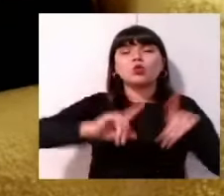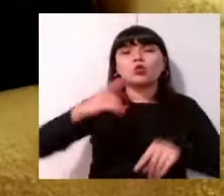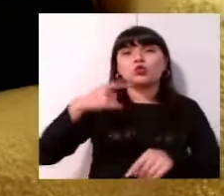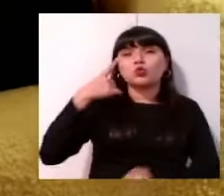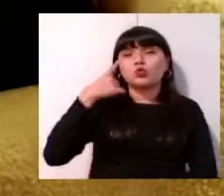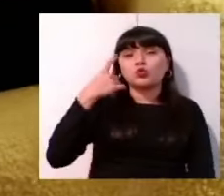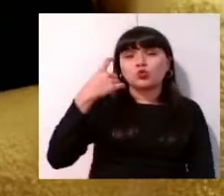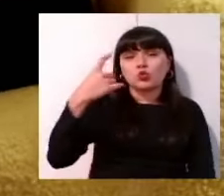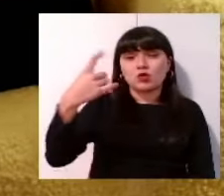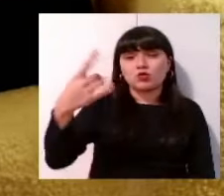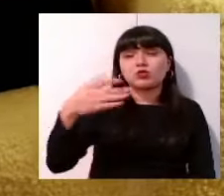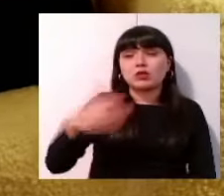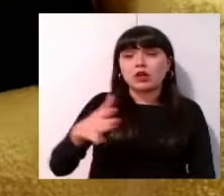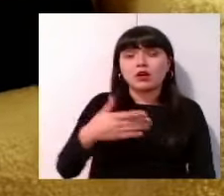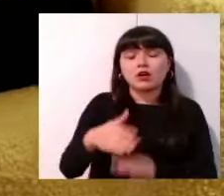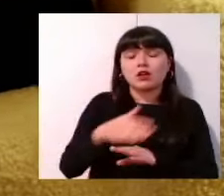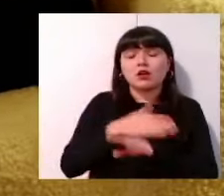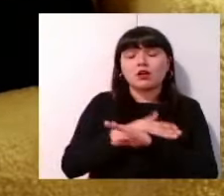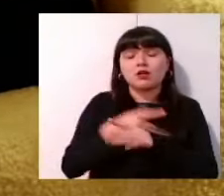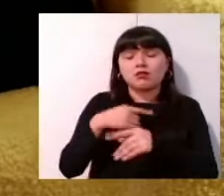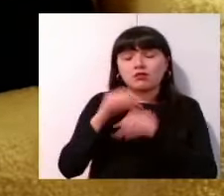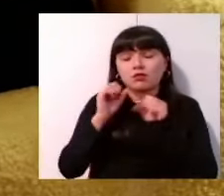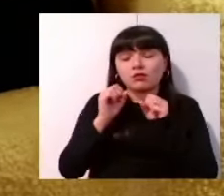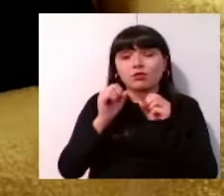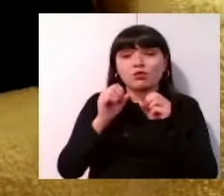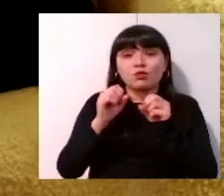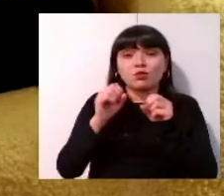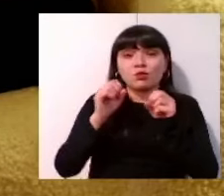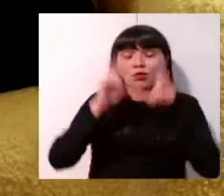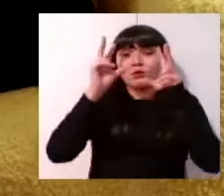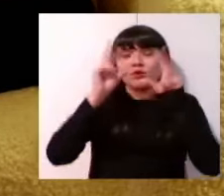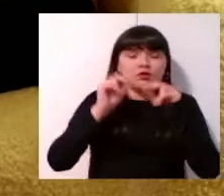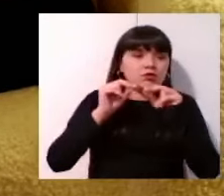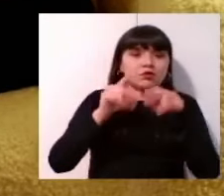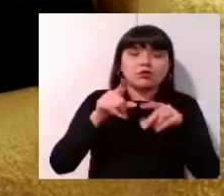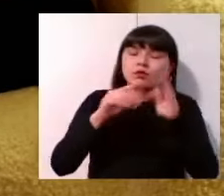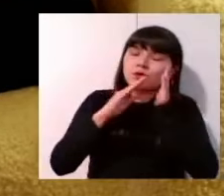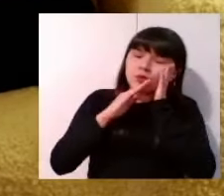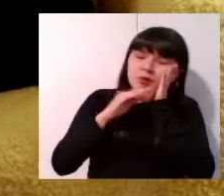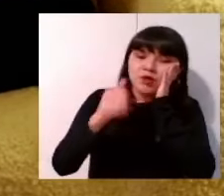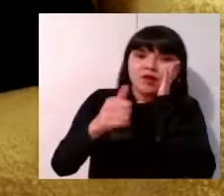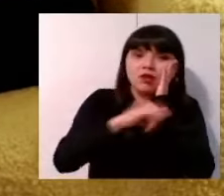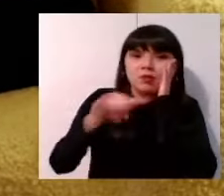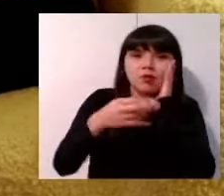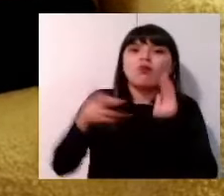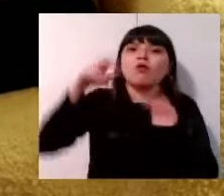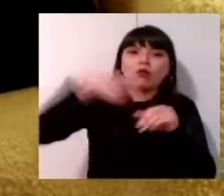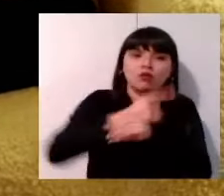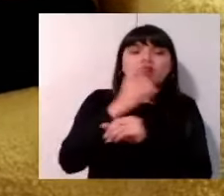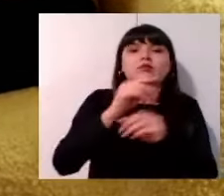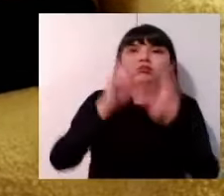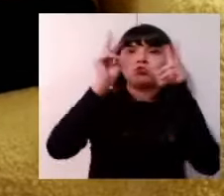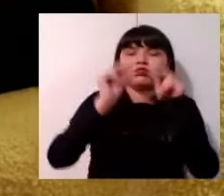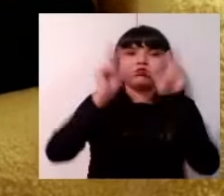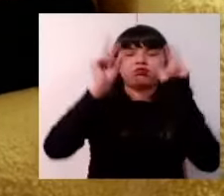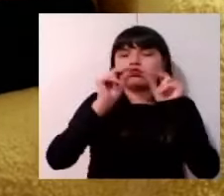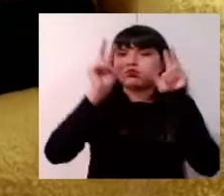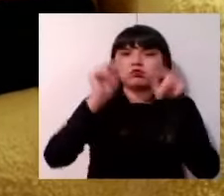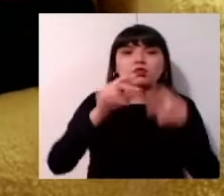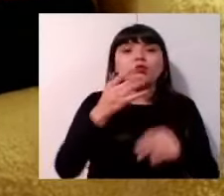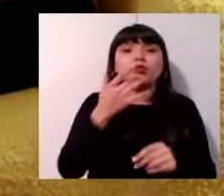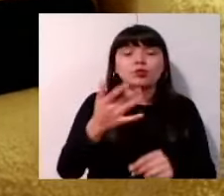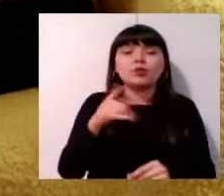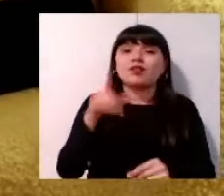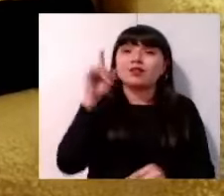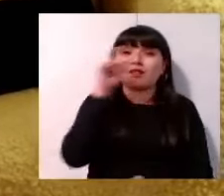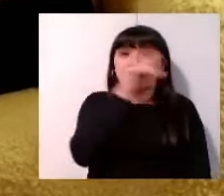edades, que es como que iban durmiendo bien y de repente empezaron a despertarse muchas veces por noche o mucho más temprano, les cuesta dormir.